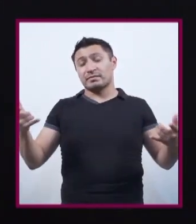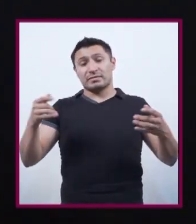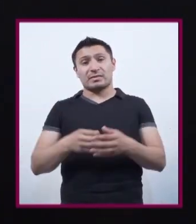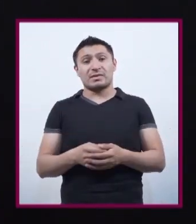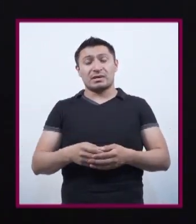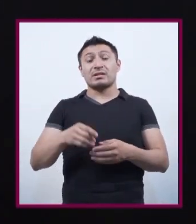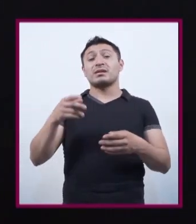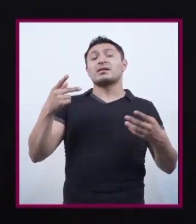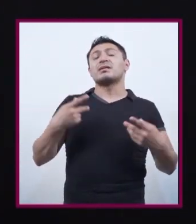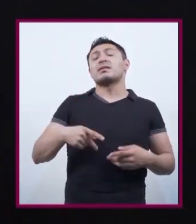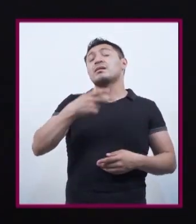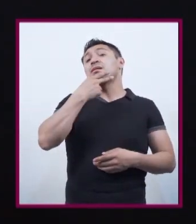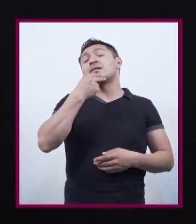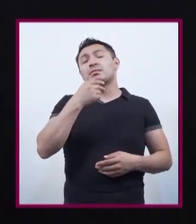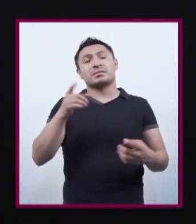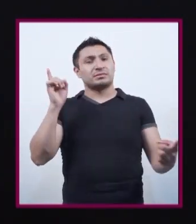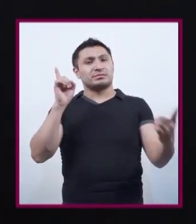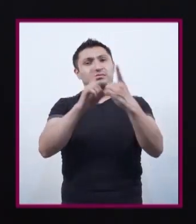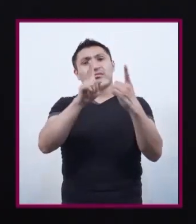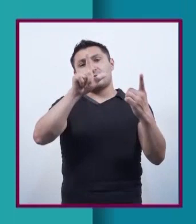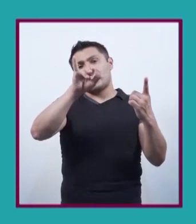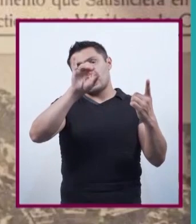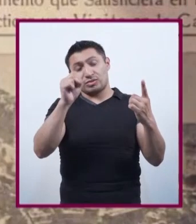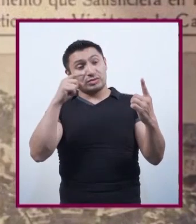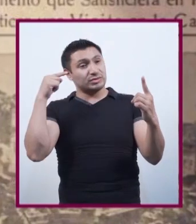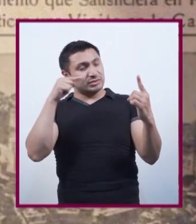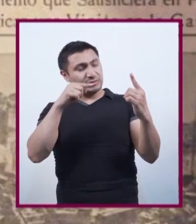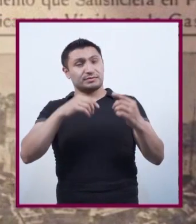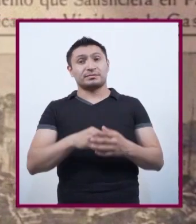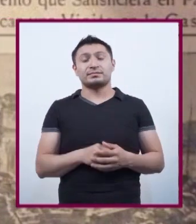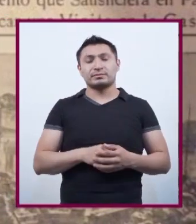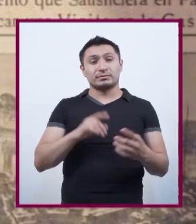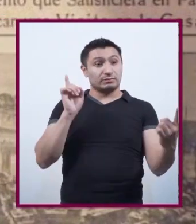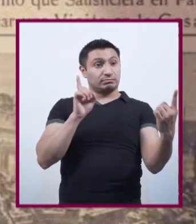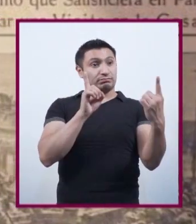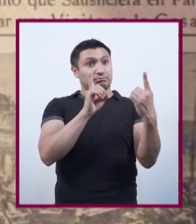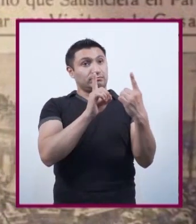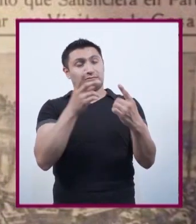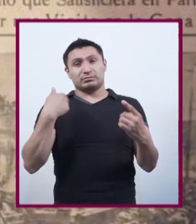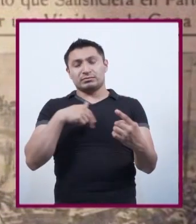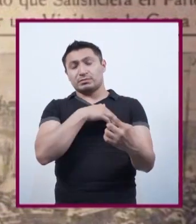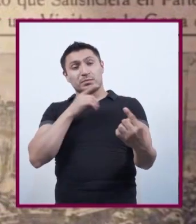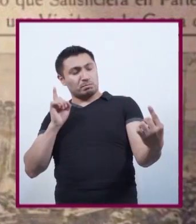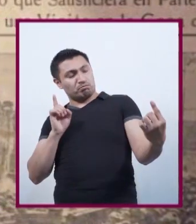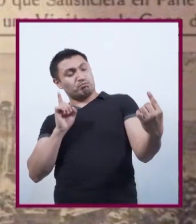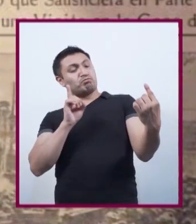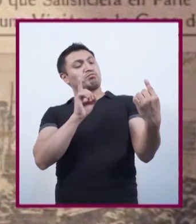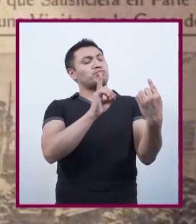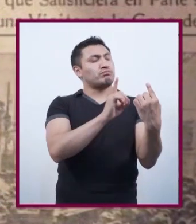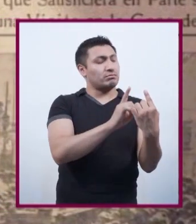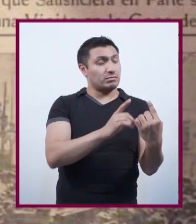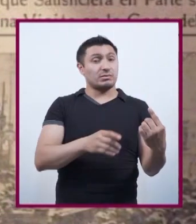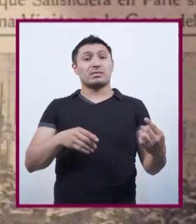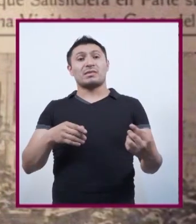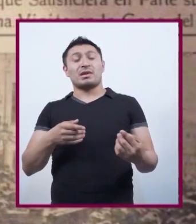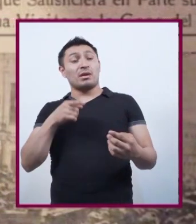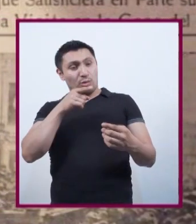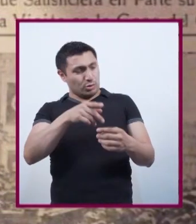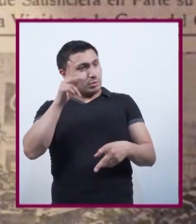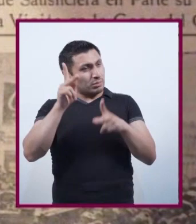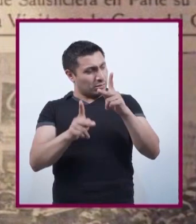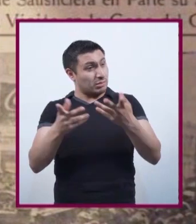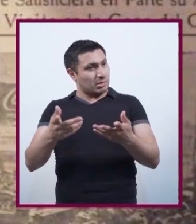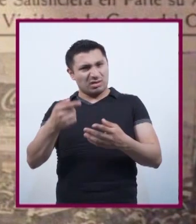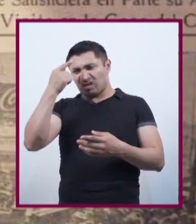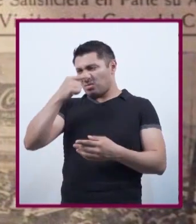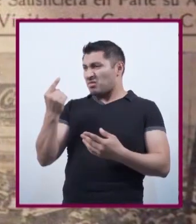tuvo con Luis Romero Carrasco el día de su juicio. En un momento de la audiencia nos acercamos a Romero Carrasco. ¿Te decides a hablar?